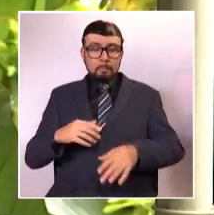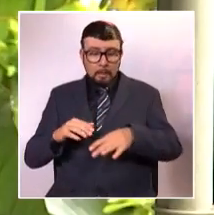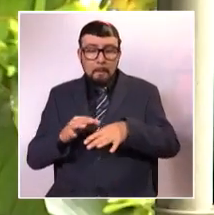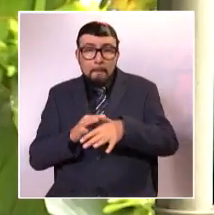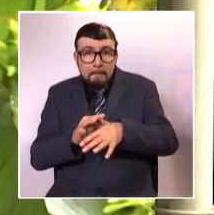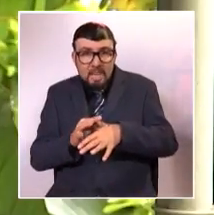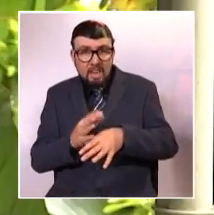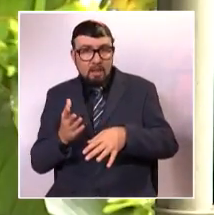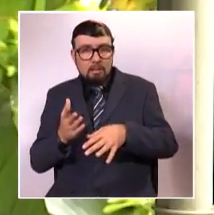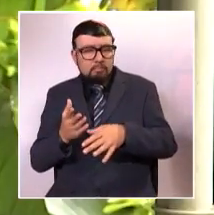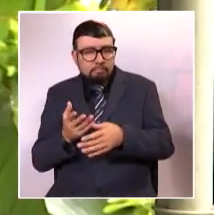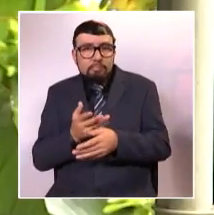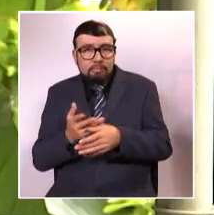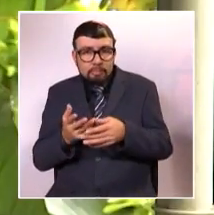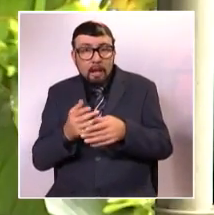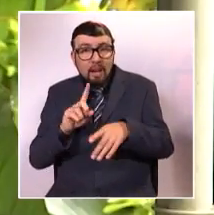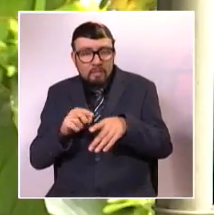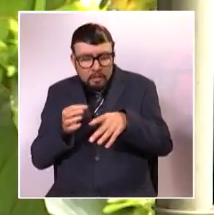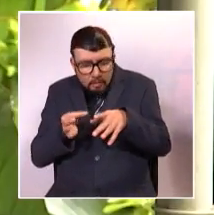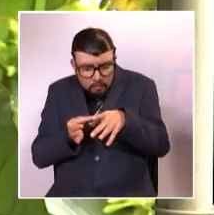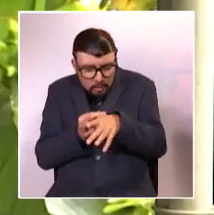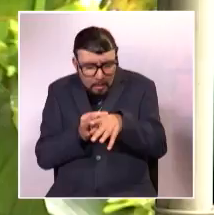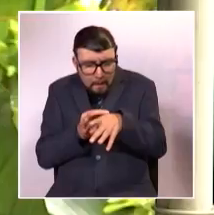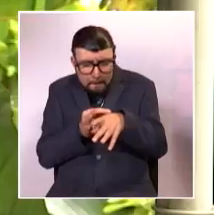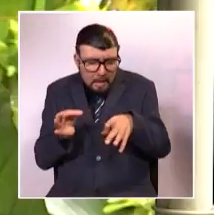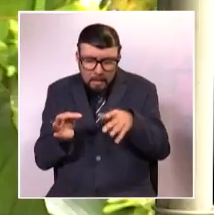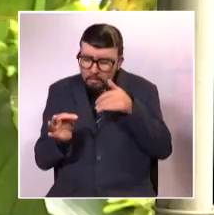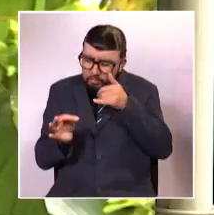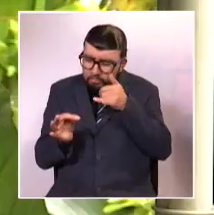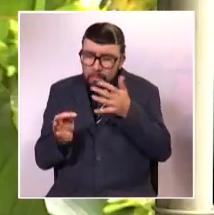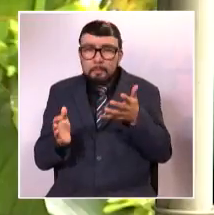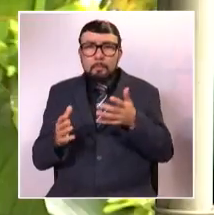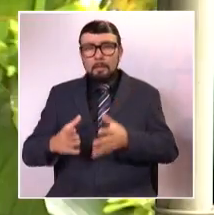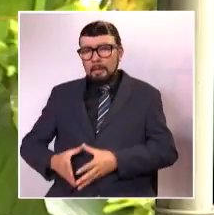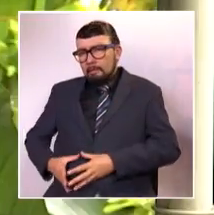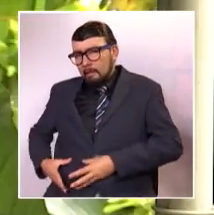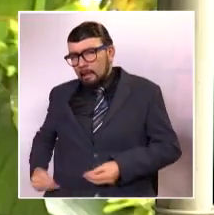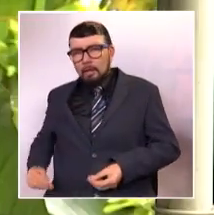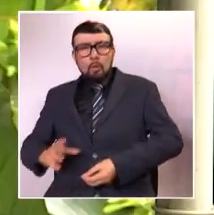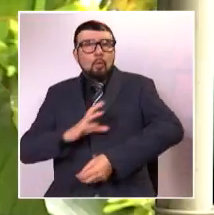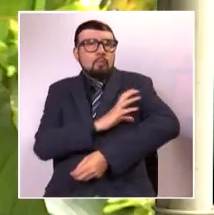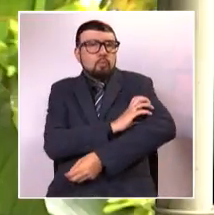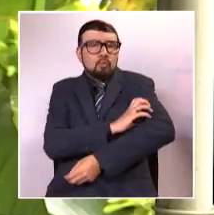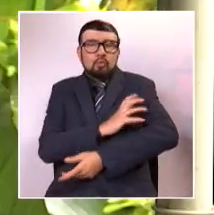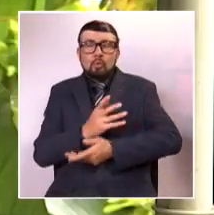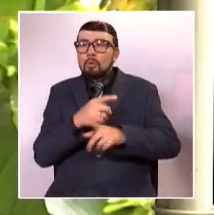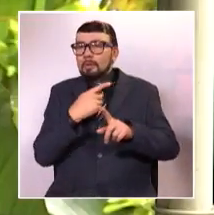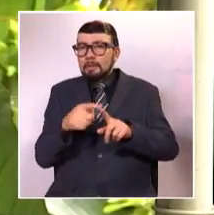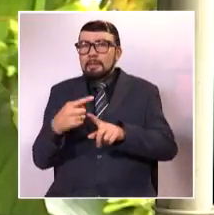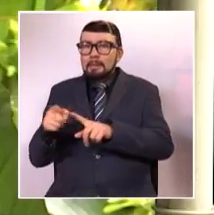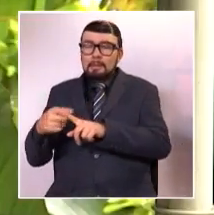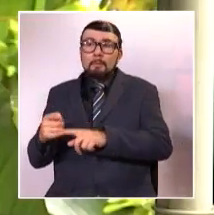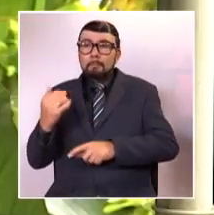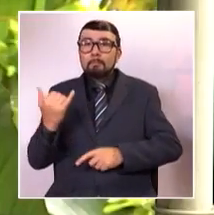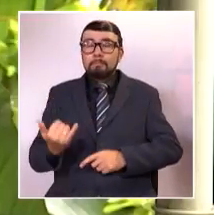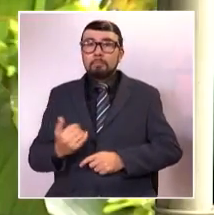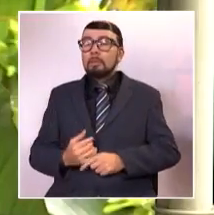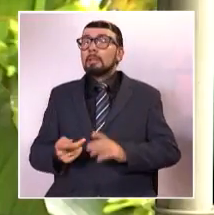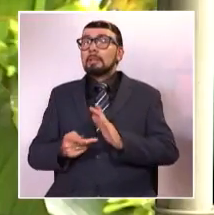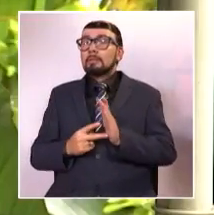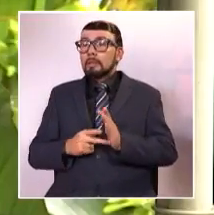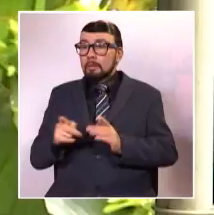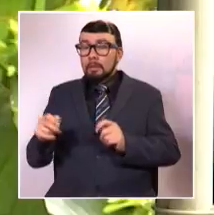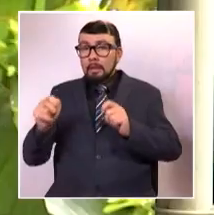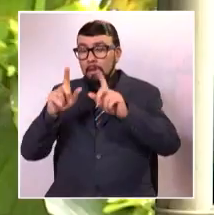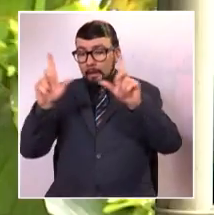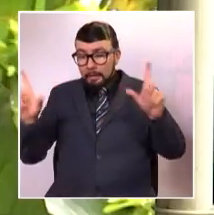tejido subcutáneo por debajo de la piel, hígado, músculo, etcétera. Entonces, es un examen muy